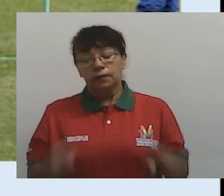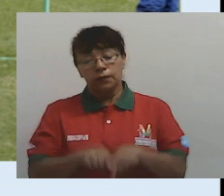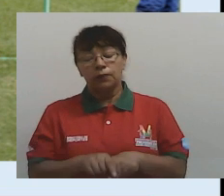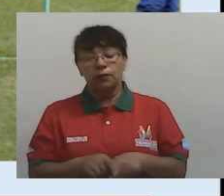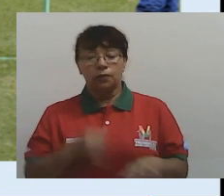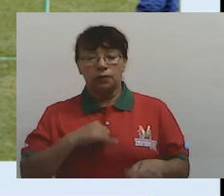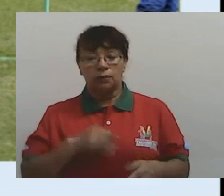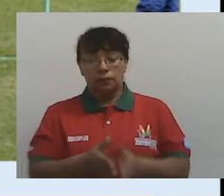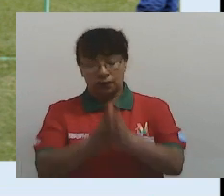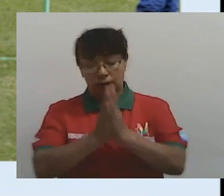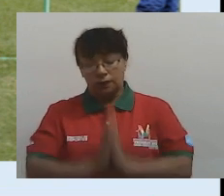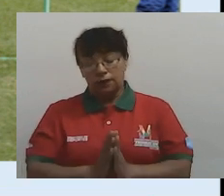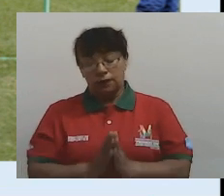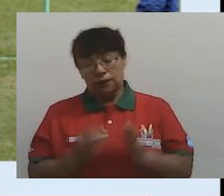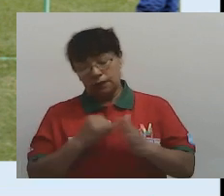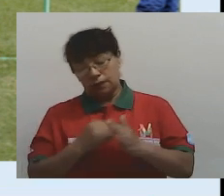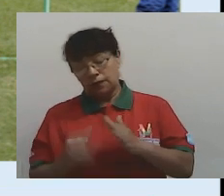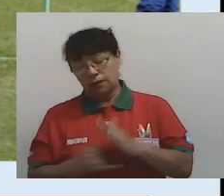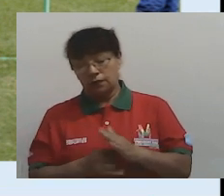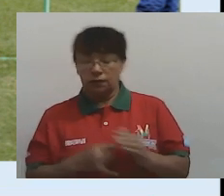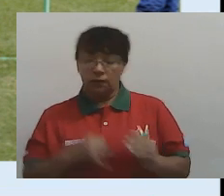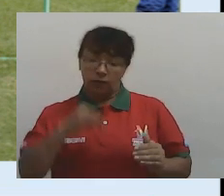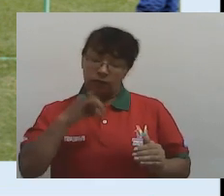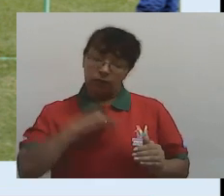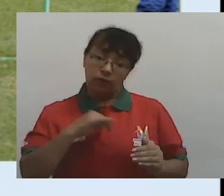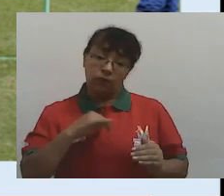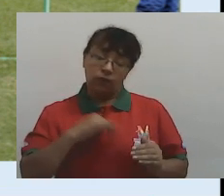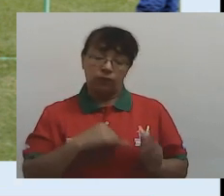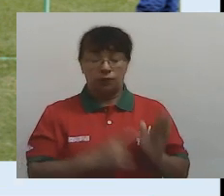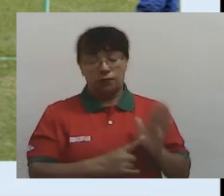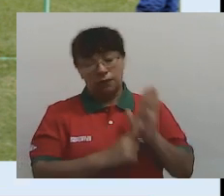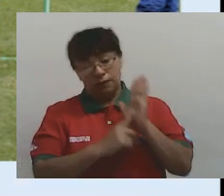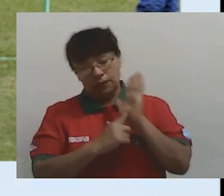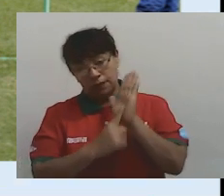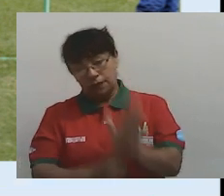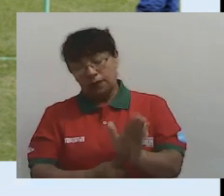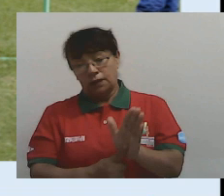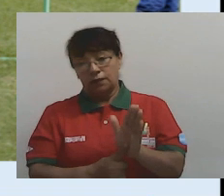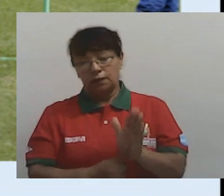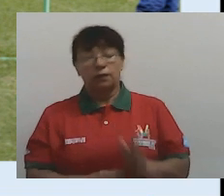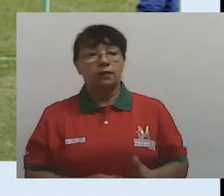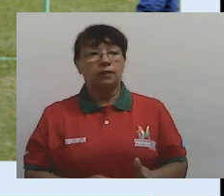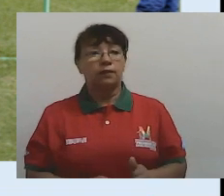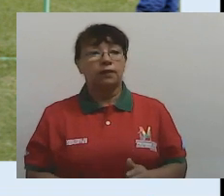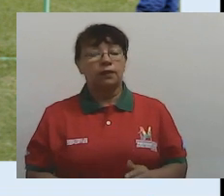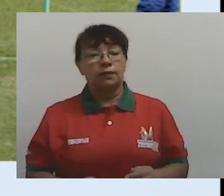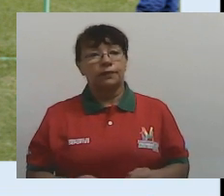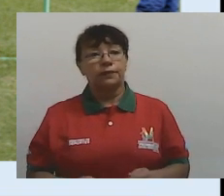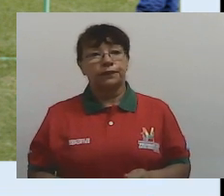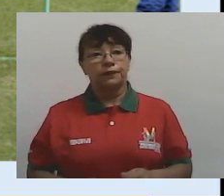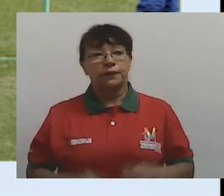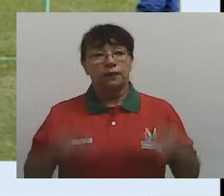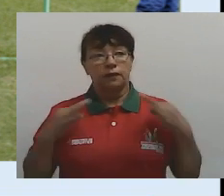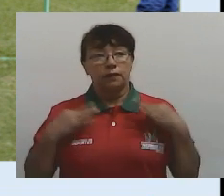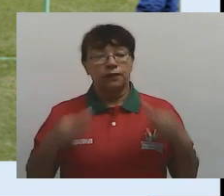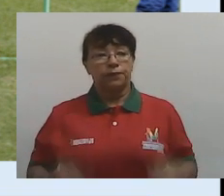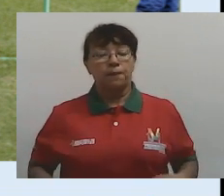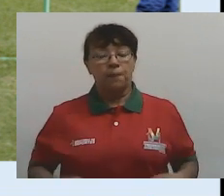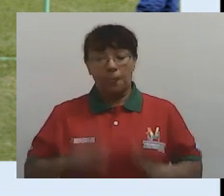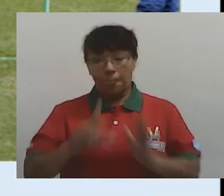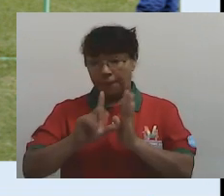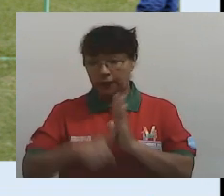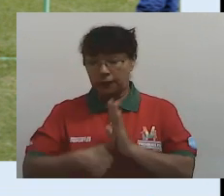buen resultado si yo no lo muestro bien? ¿Se dan cuenta? Por eso hasta el juez tiene que estar adecuadamente formado. Después